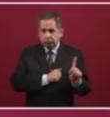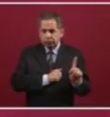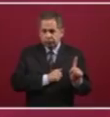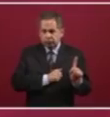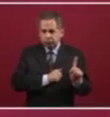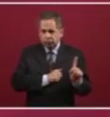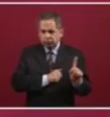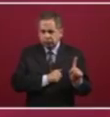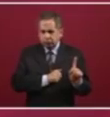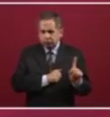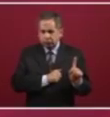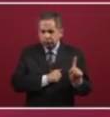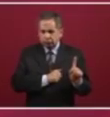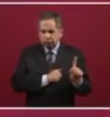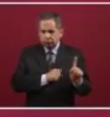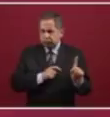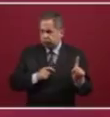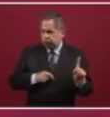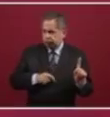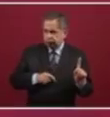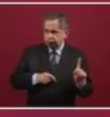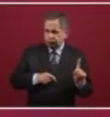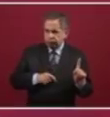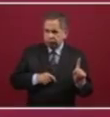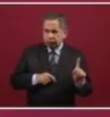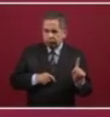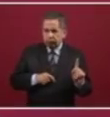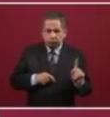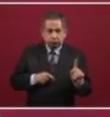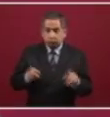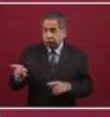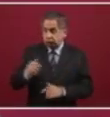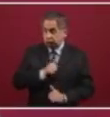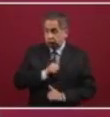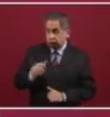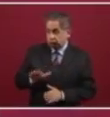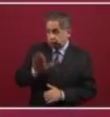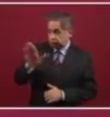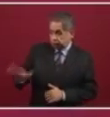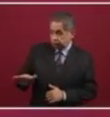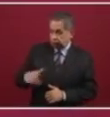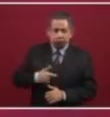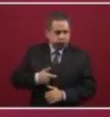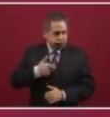doy un real, por un